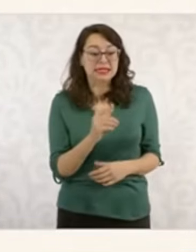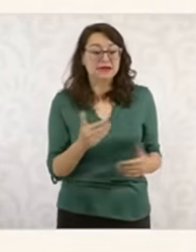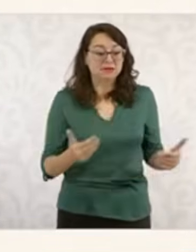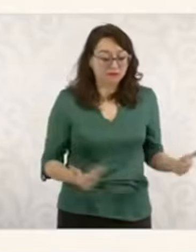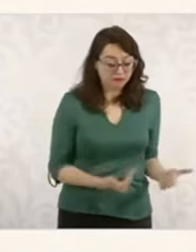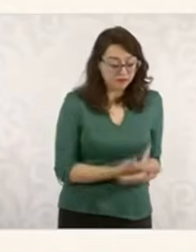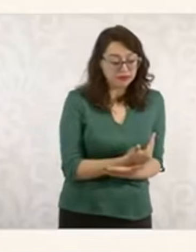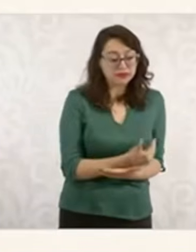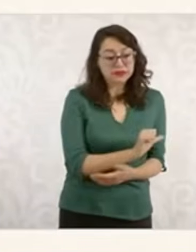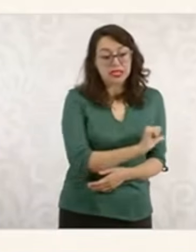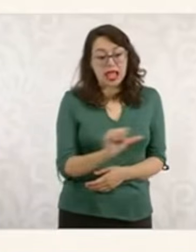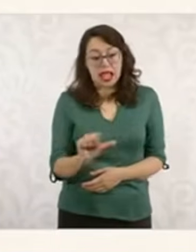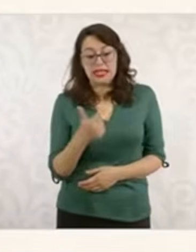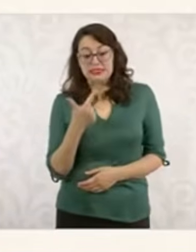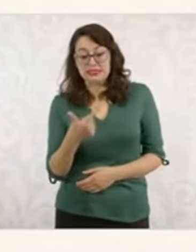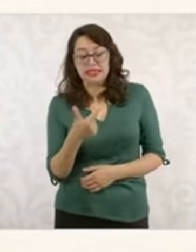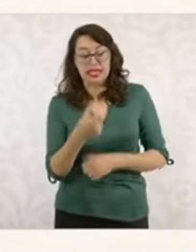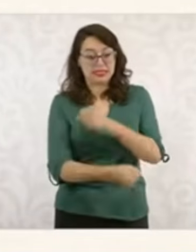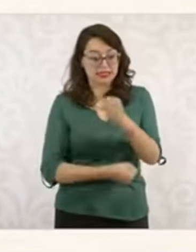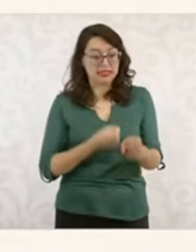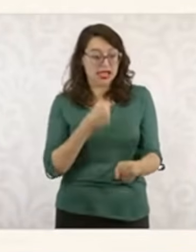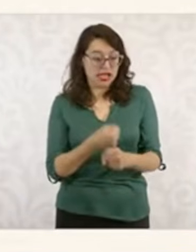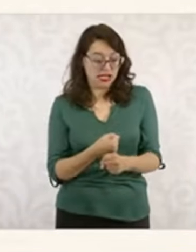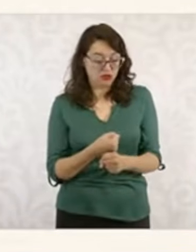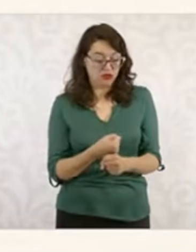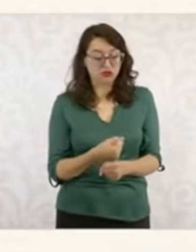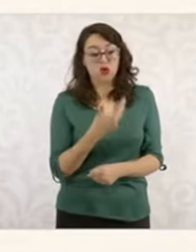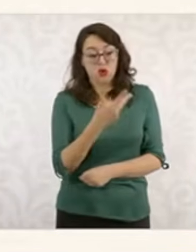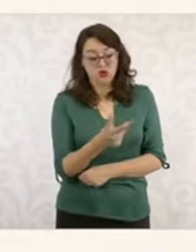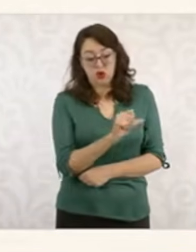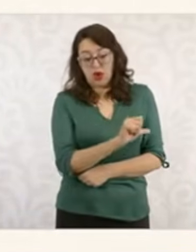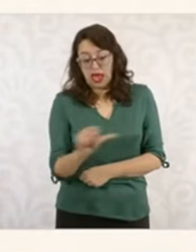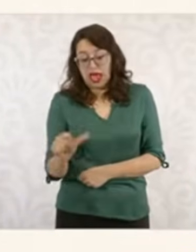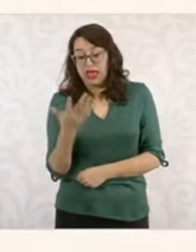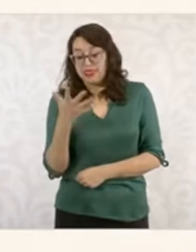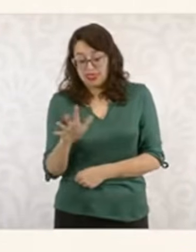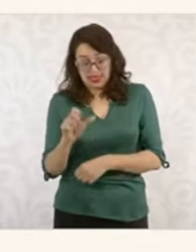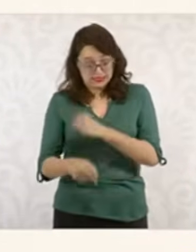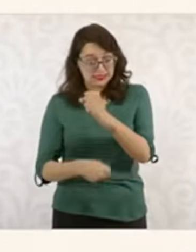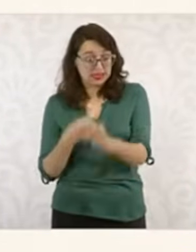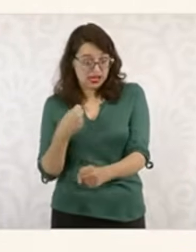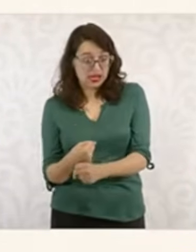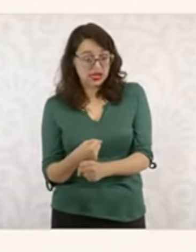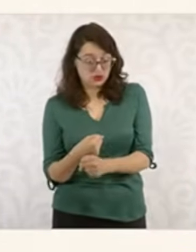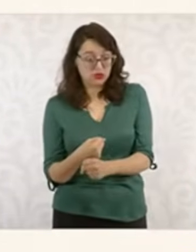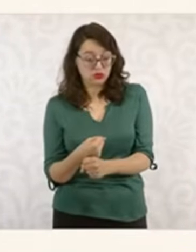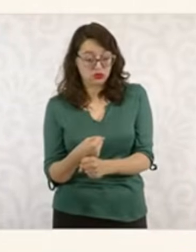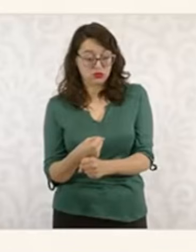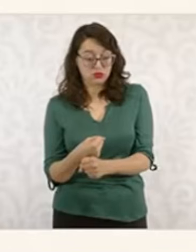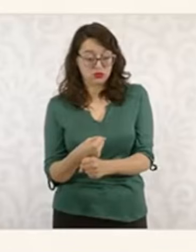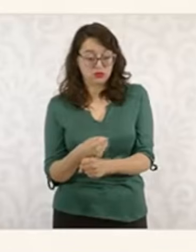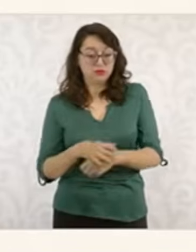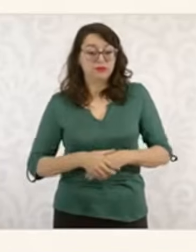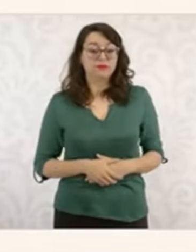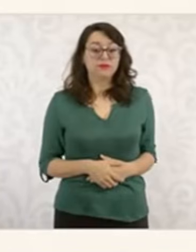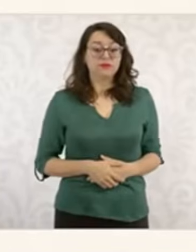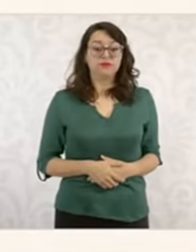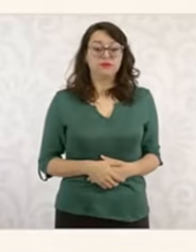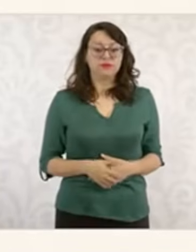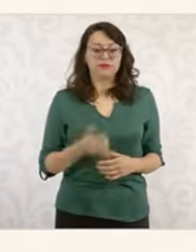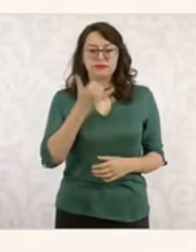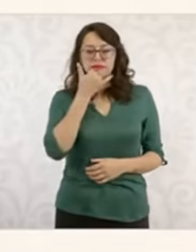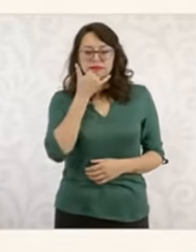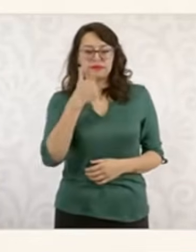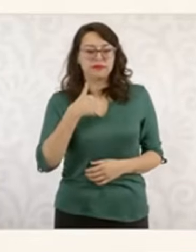los 0 y 7 años y hasta los 8 y 10 años, es decir, el primer grupo de edad, voy a pasar de este lado, si me prestas tantito